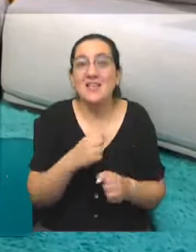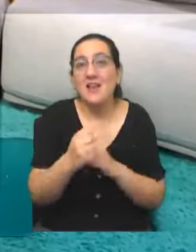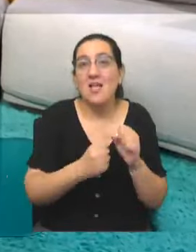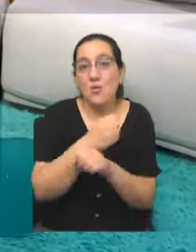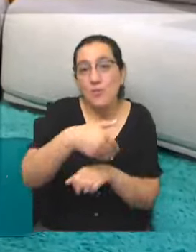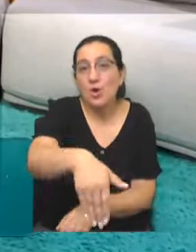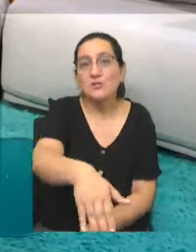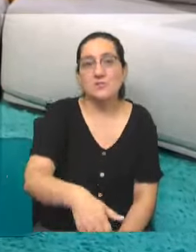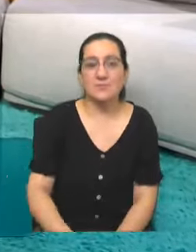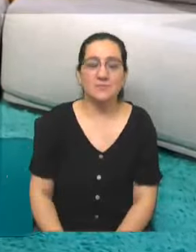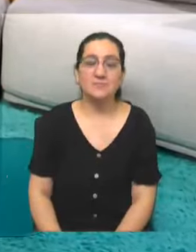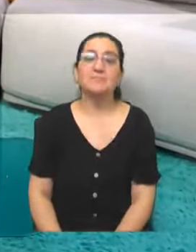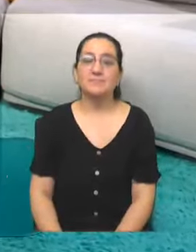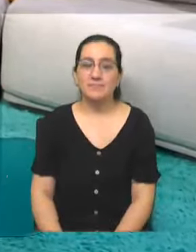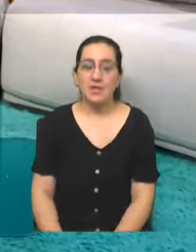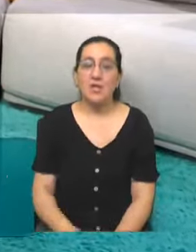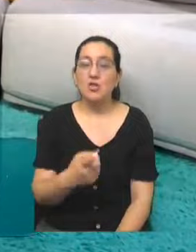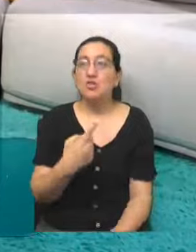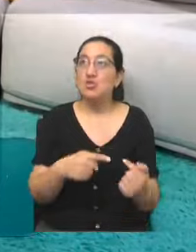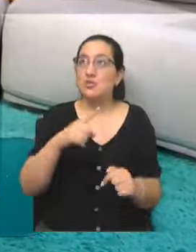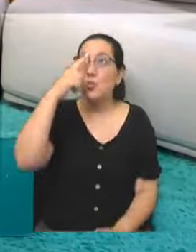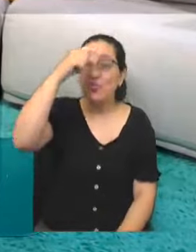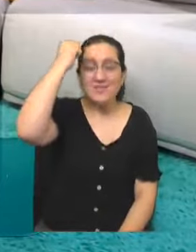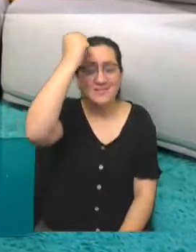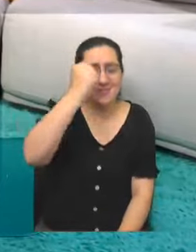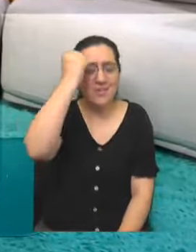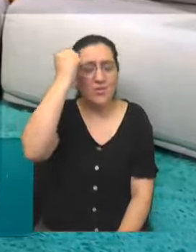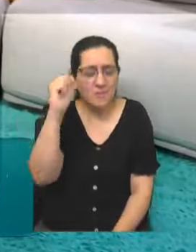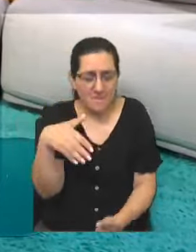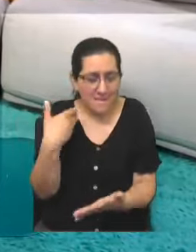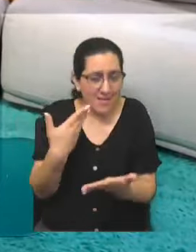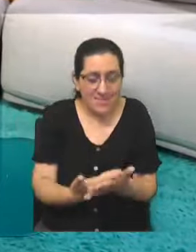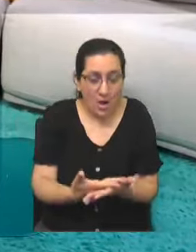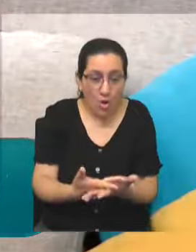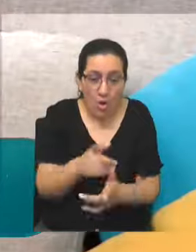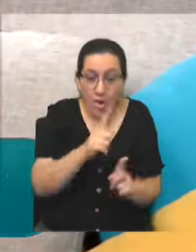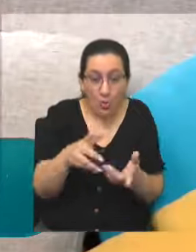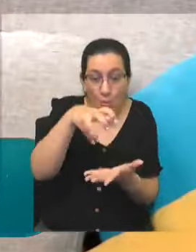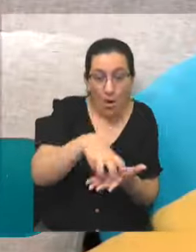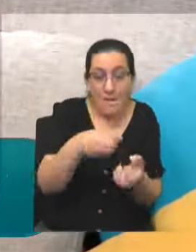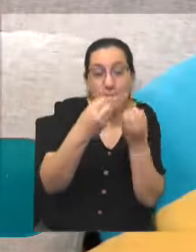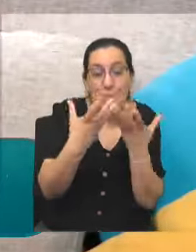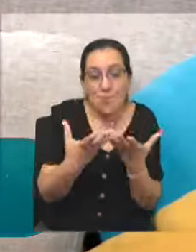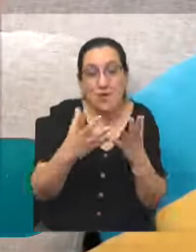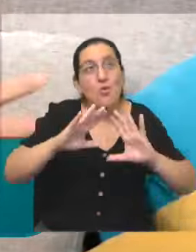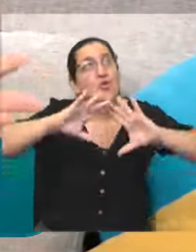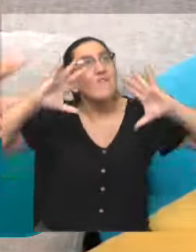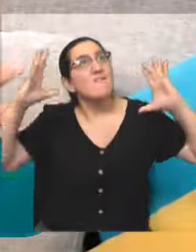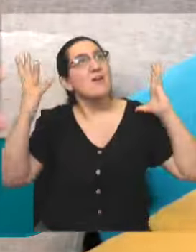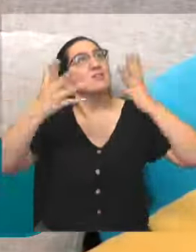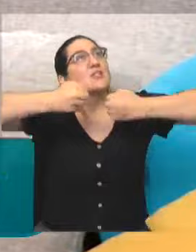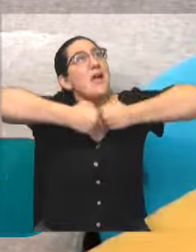venidero. Ah, los deseos. ¿Tá? Entonces tus deseos, tú tenés que plasmarlo en un lugar, porque el universo es tan